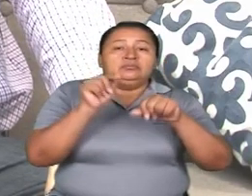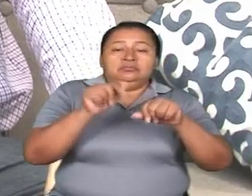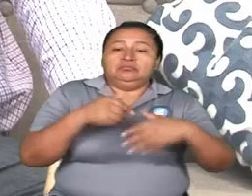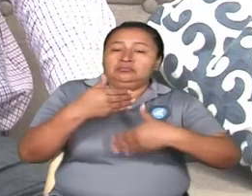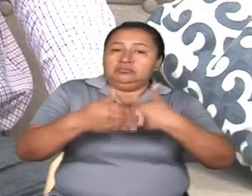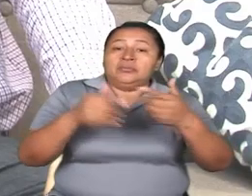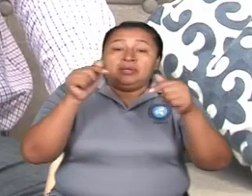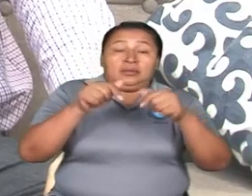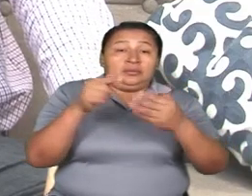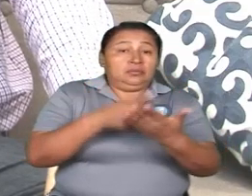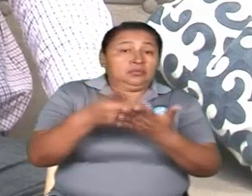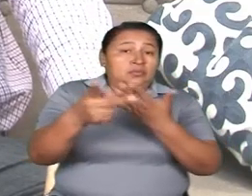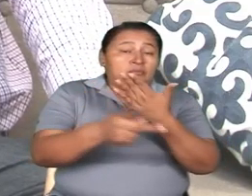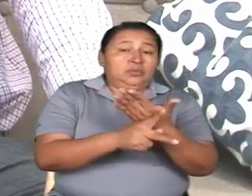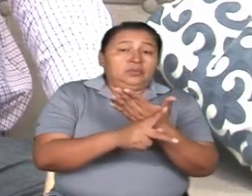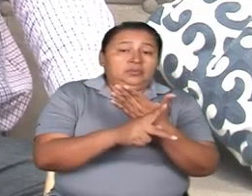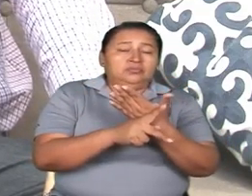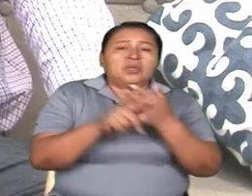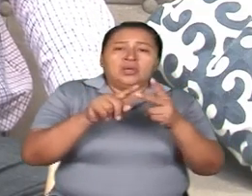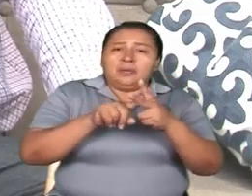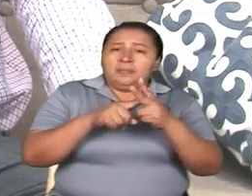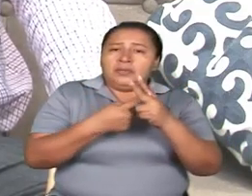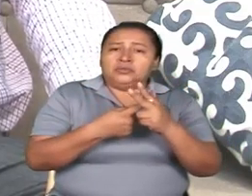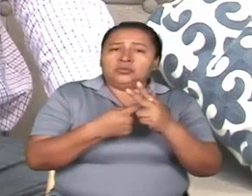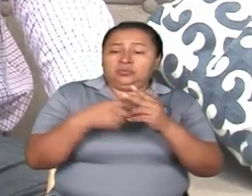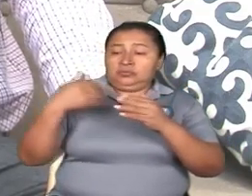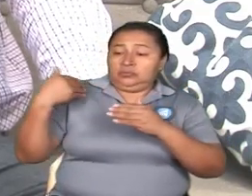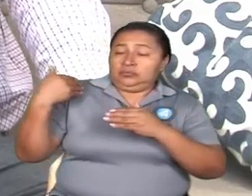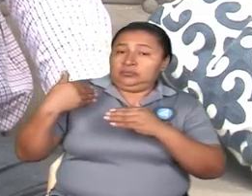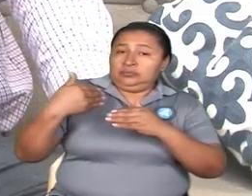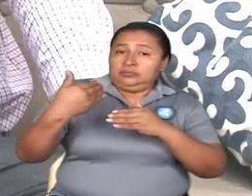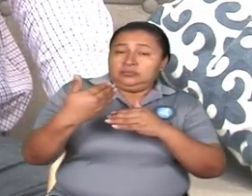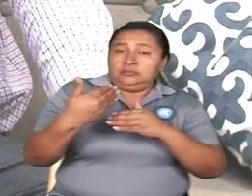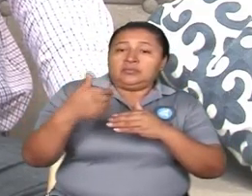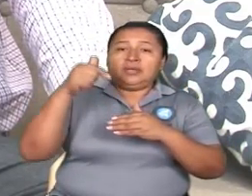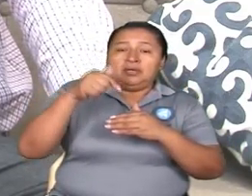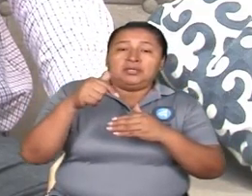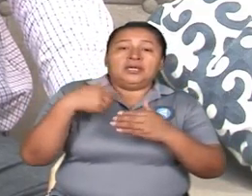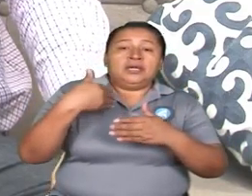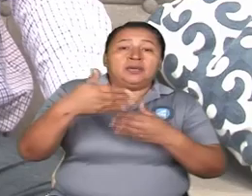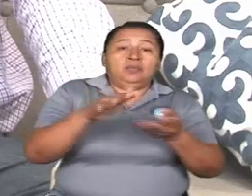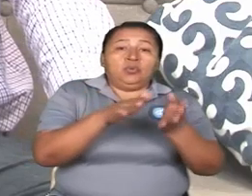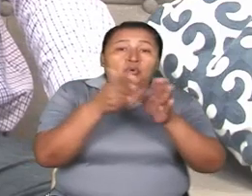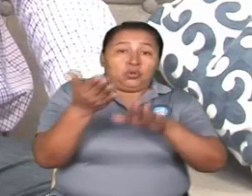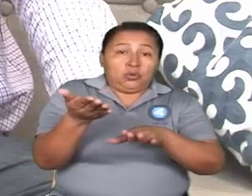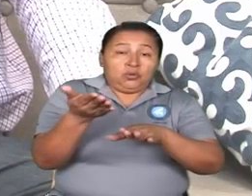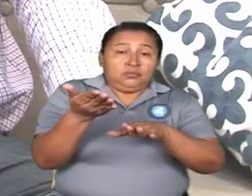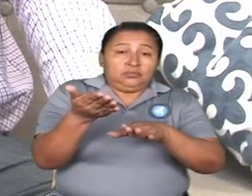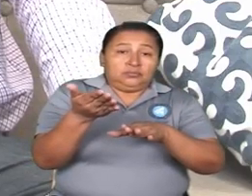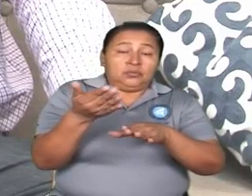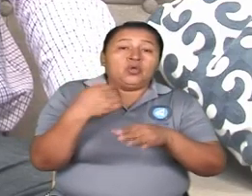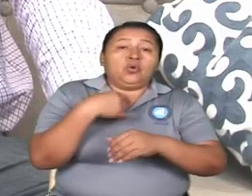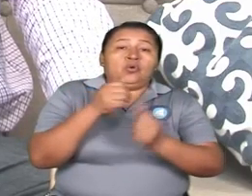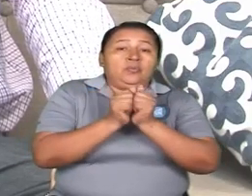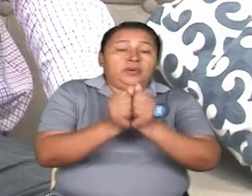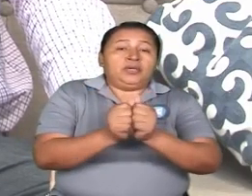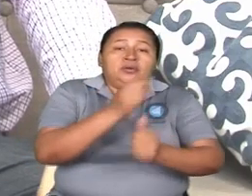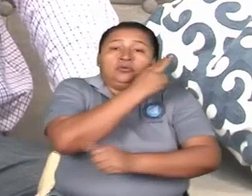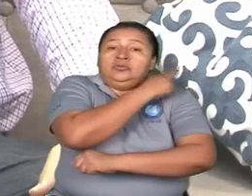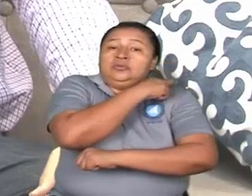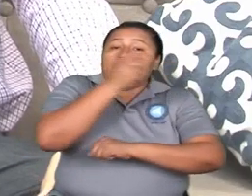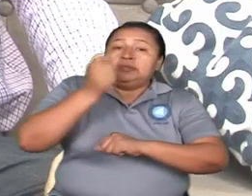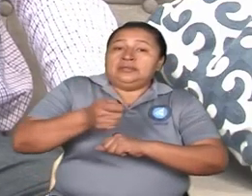Este programa, en sus inicios hasta su fallecimiento, lo encabezó el compañero